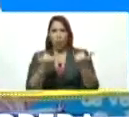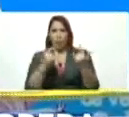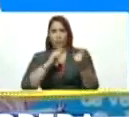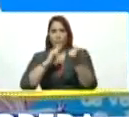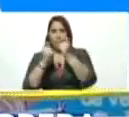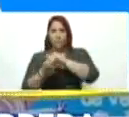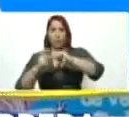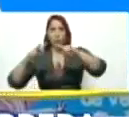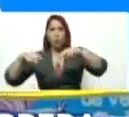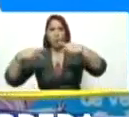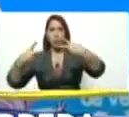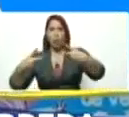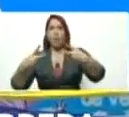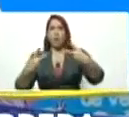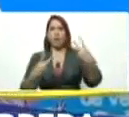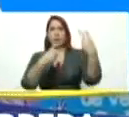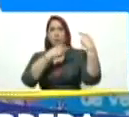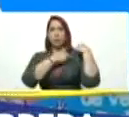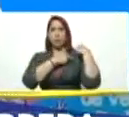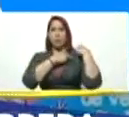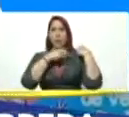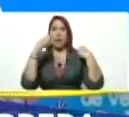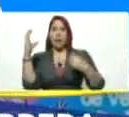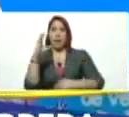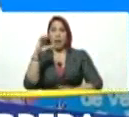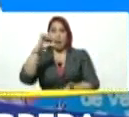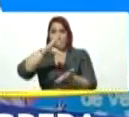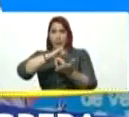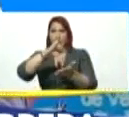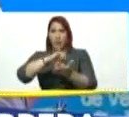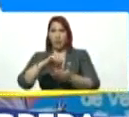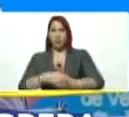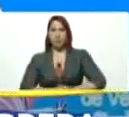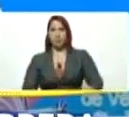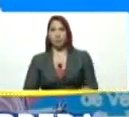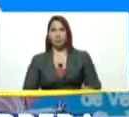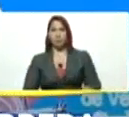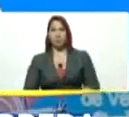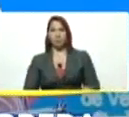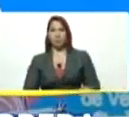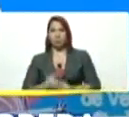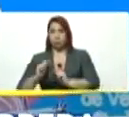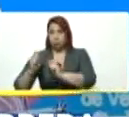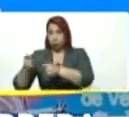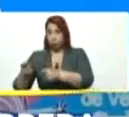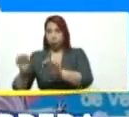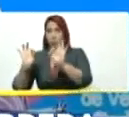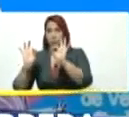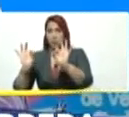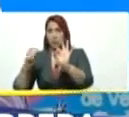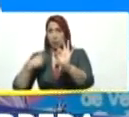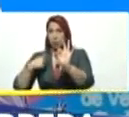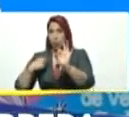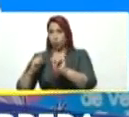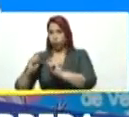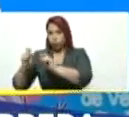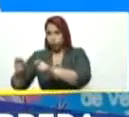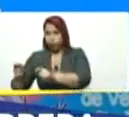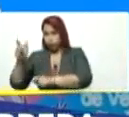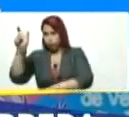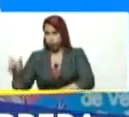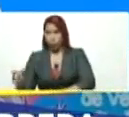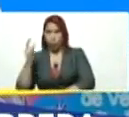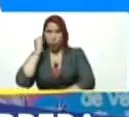nuevas responsabilidades en la Gran Caracas, en una responsabilidad especial que la estoy poniendo en la